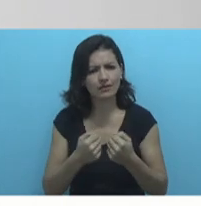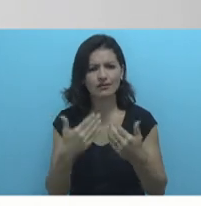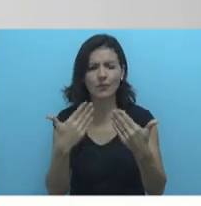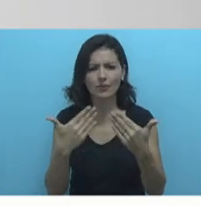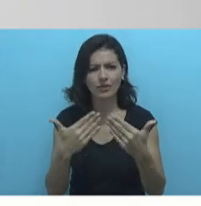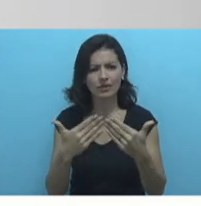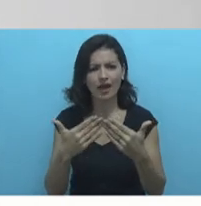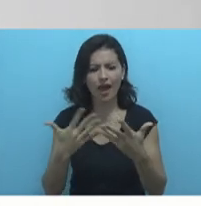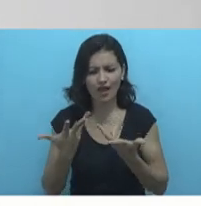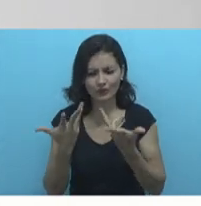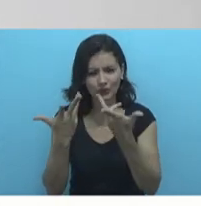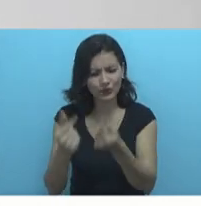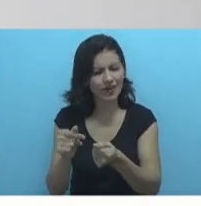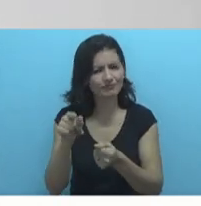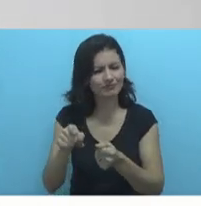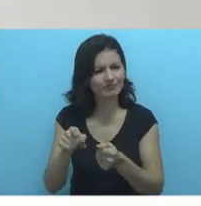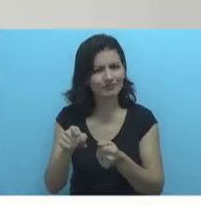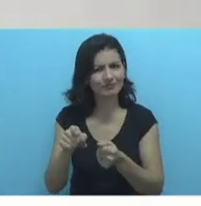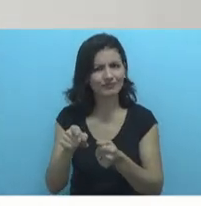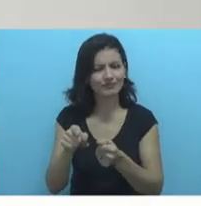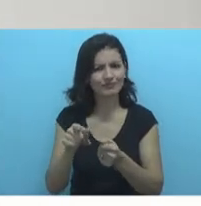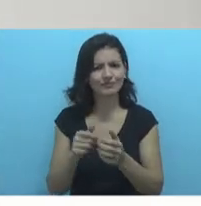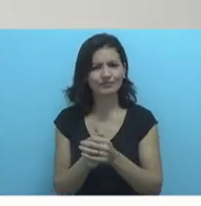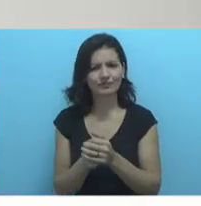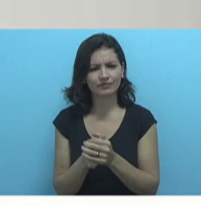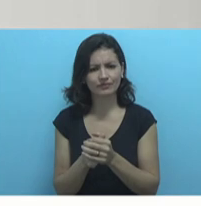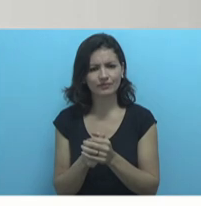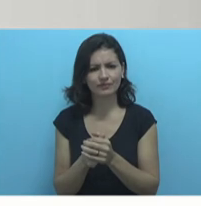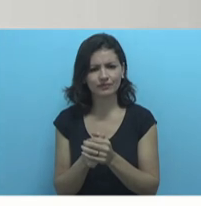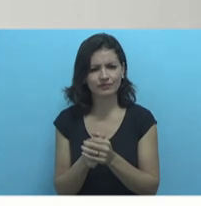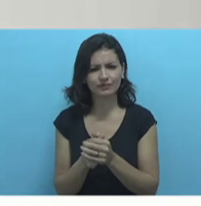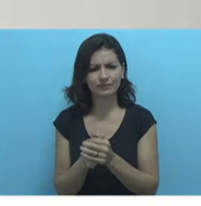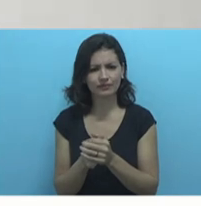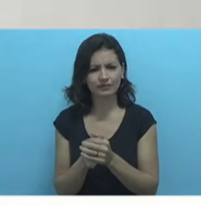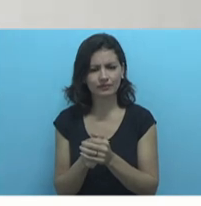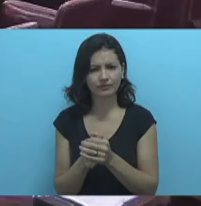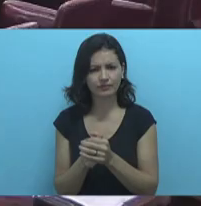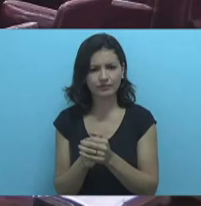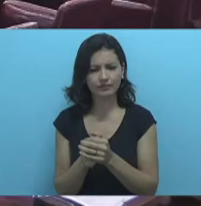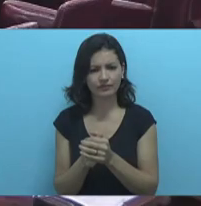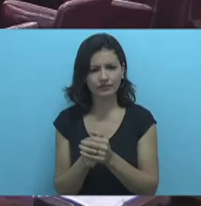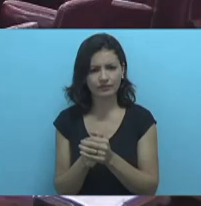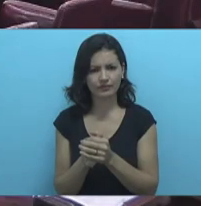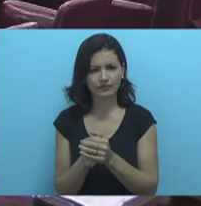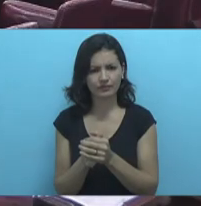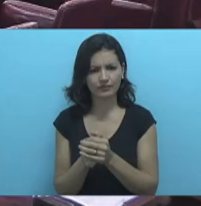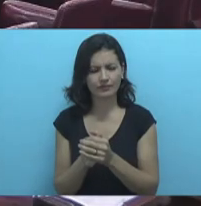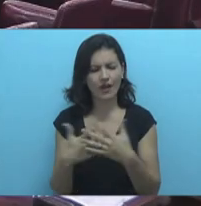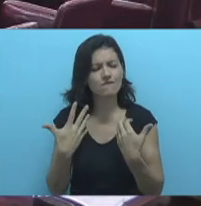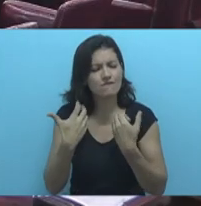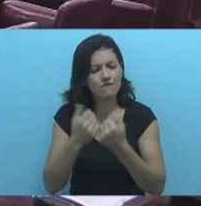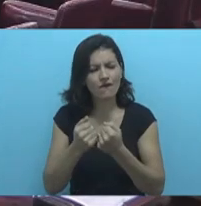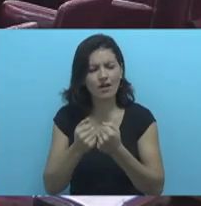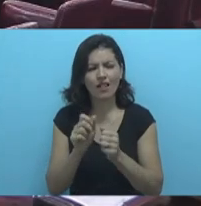llegar en ese rezo laico que fue el Fuerza Miguel